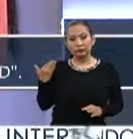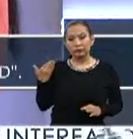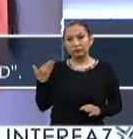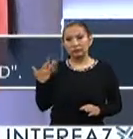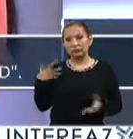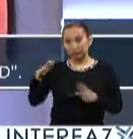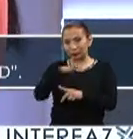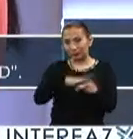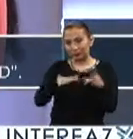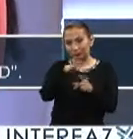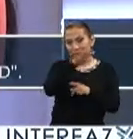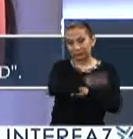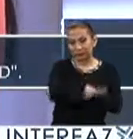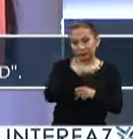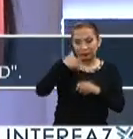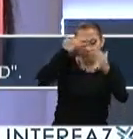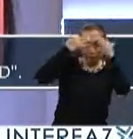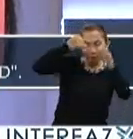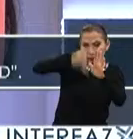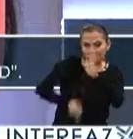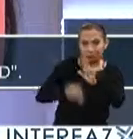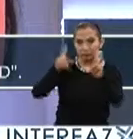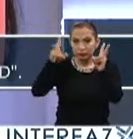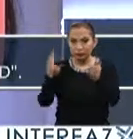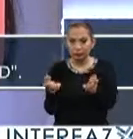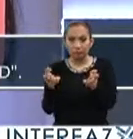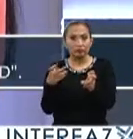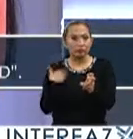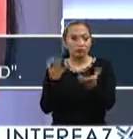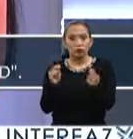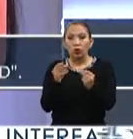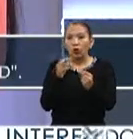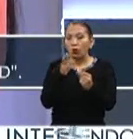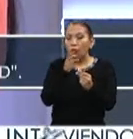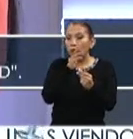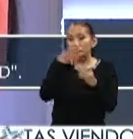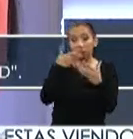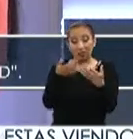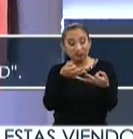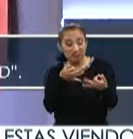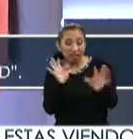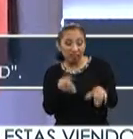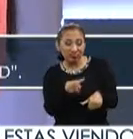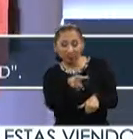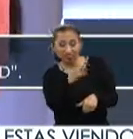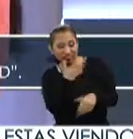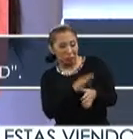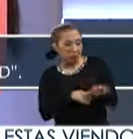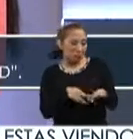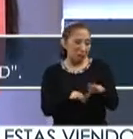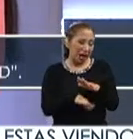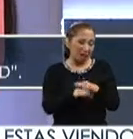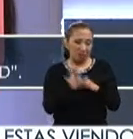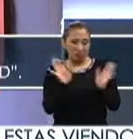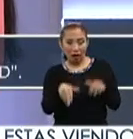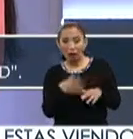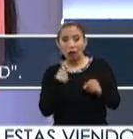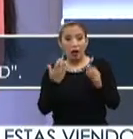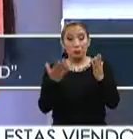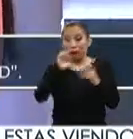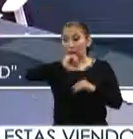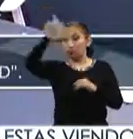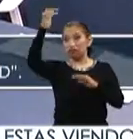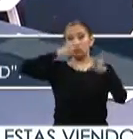pues en el medio, digamos, que conocen el tema, no les resulte del todo atractivo porque es básico, ¿no? Claro, o sea, no es